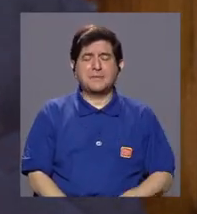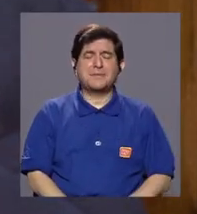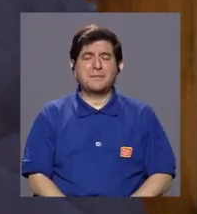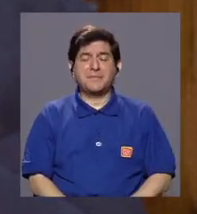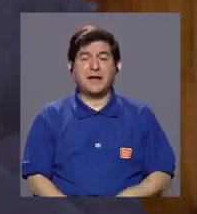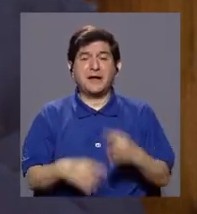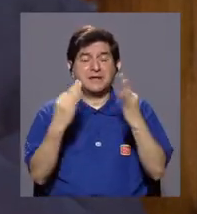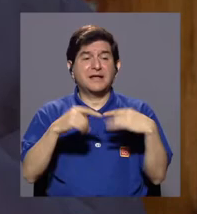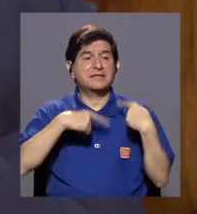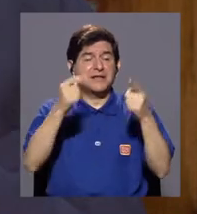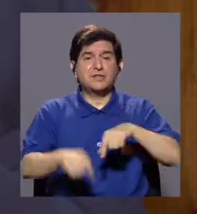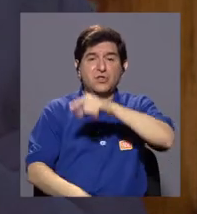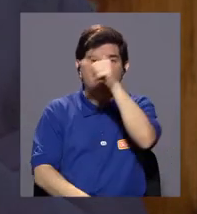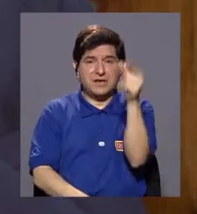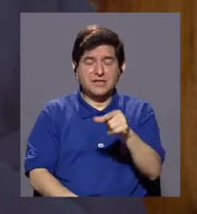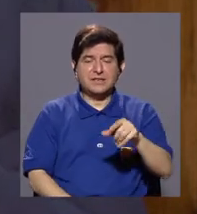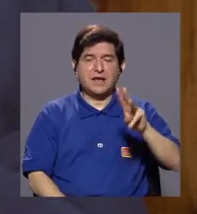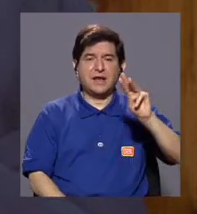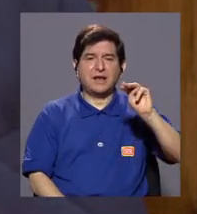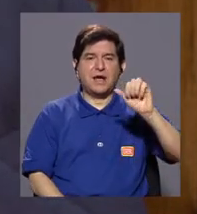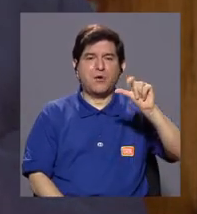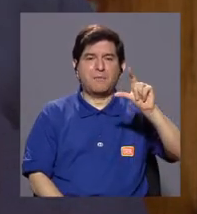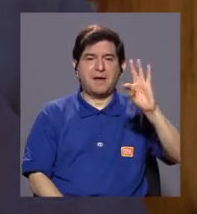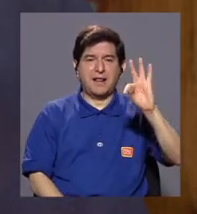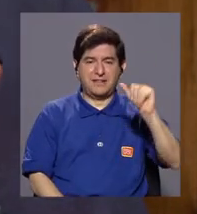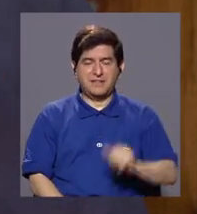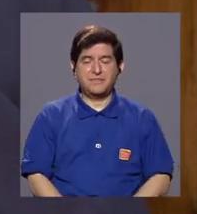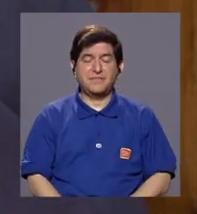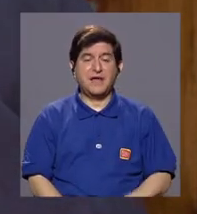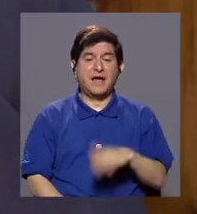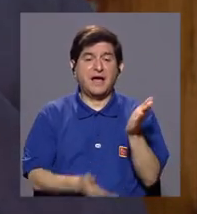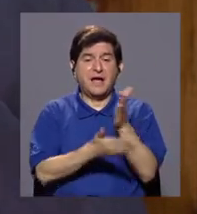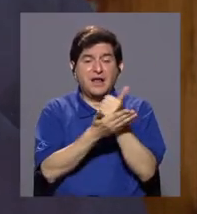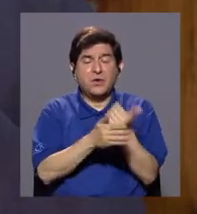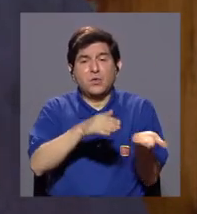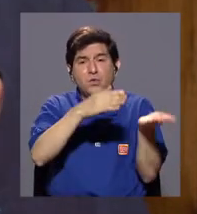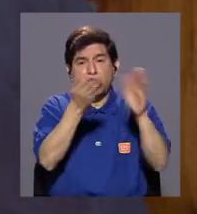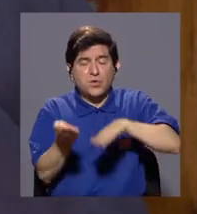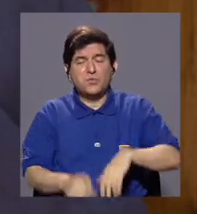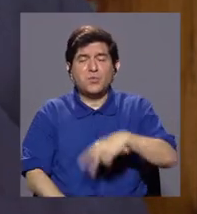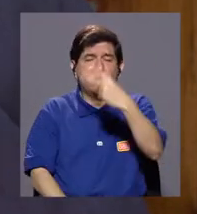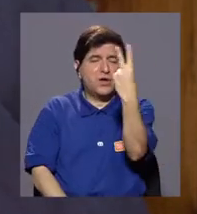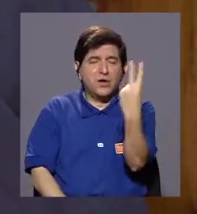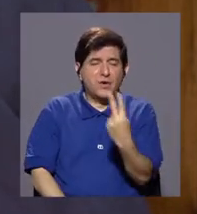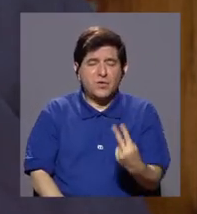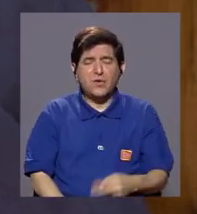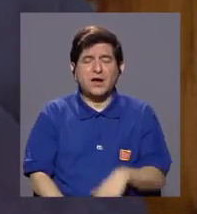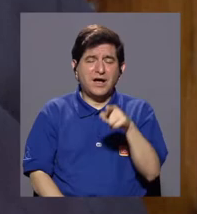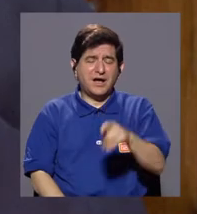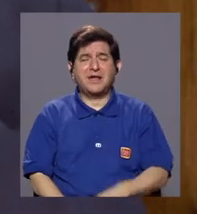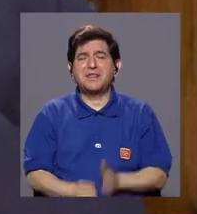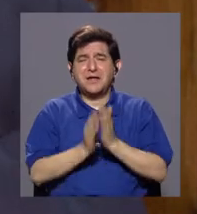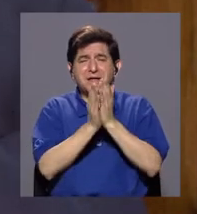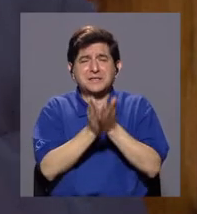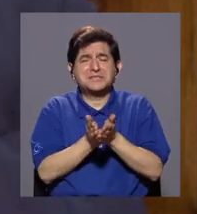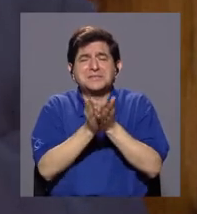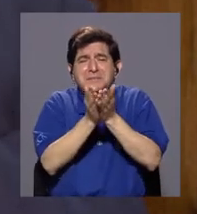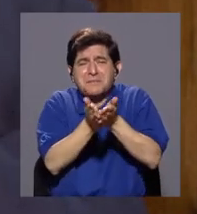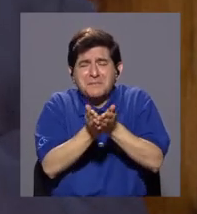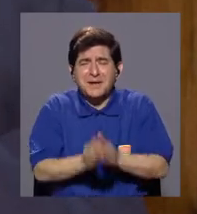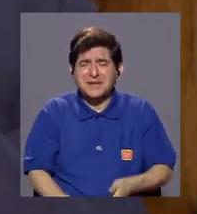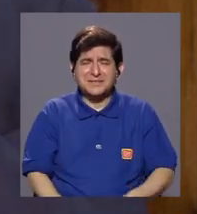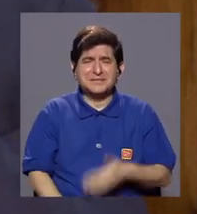Italia o a Malta. Son 300 kilómetros, mueren ahogados en balsas, de neumático.